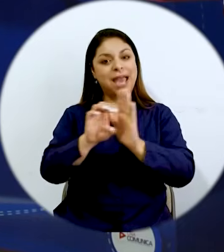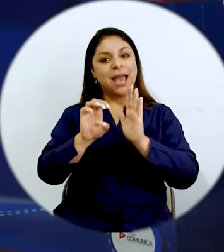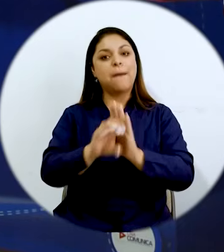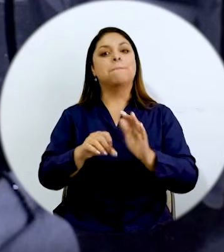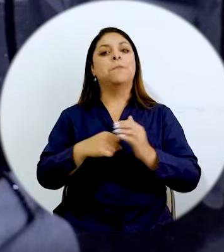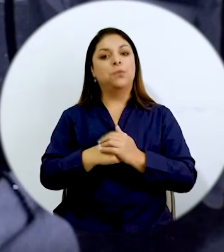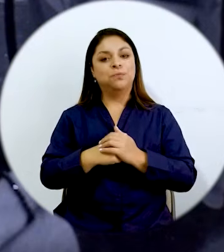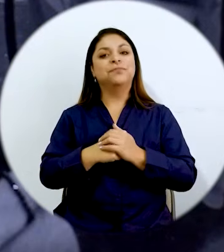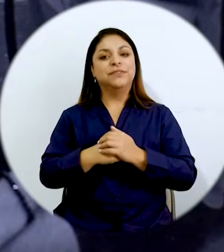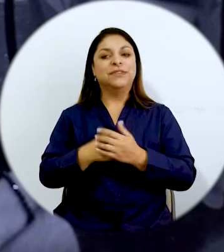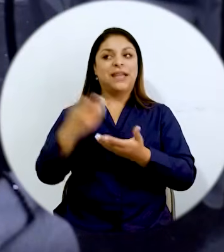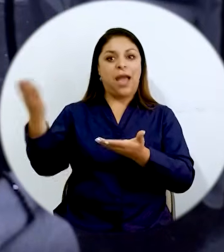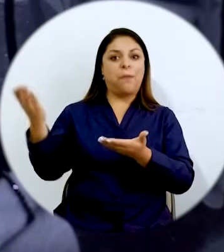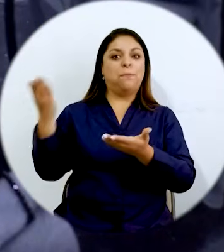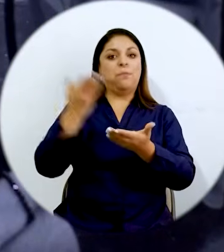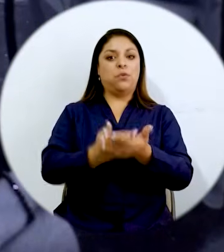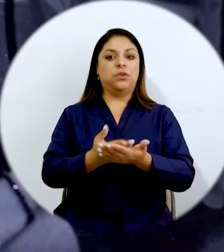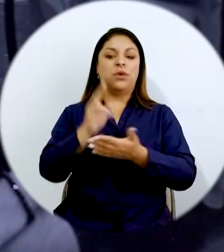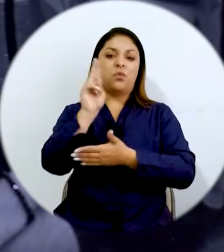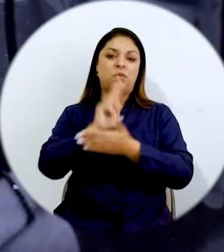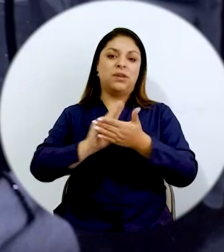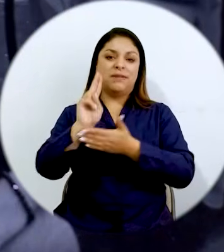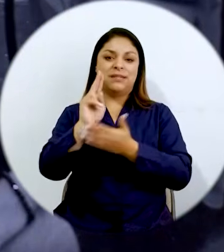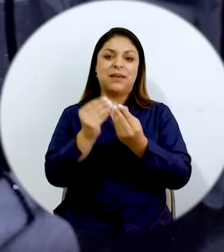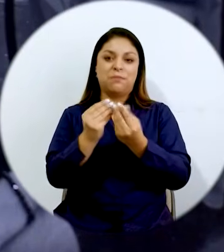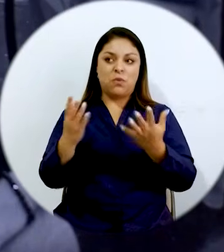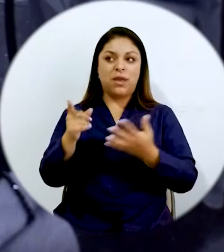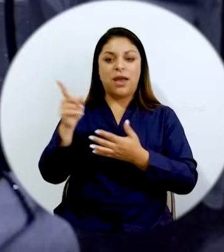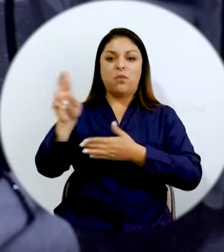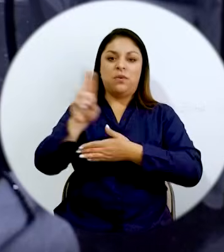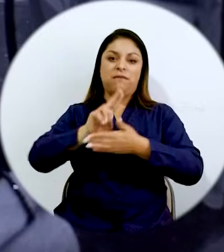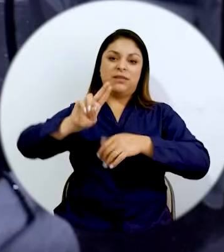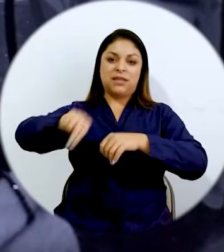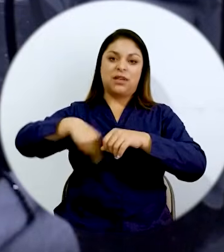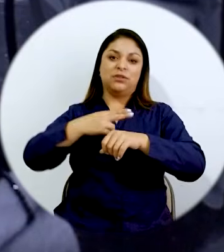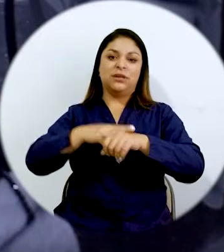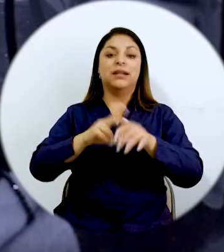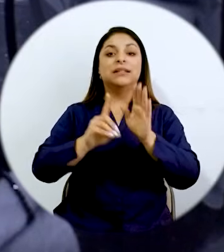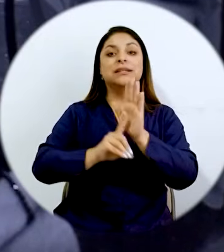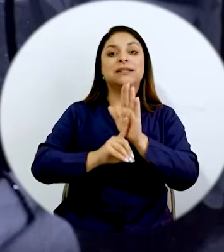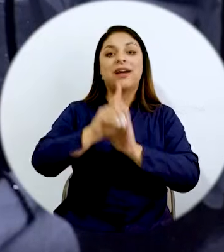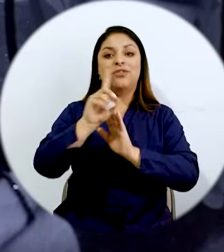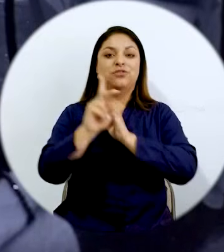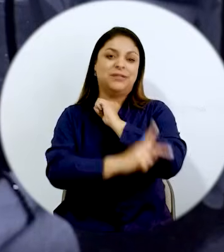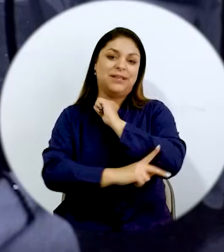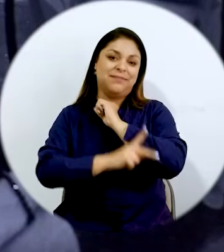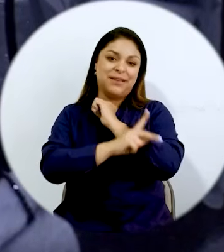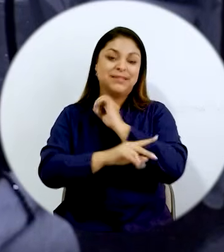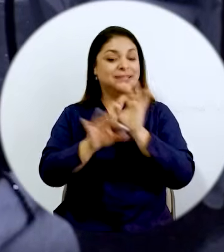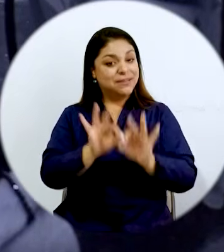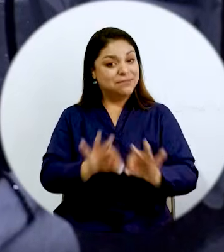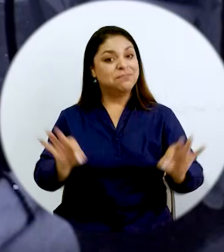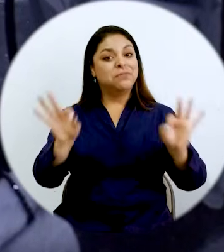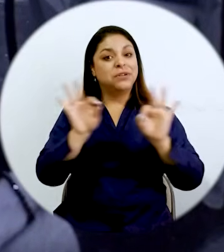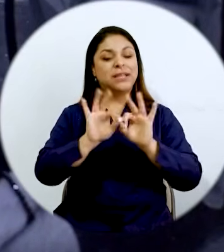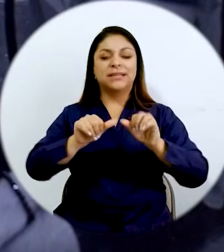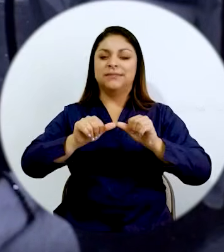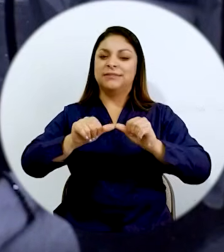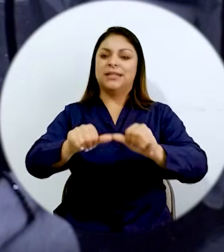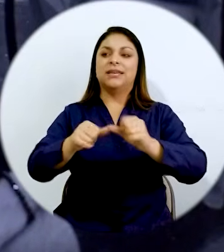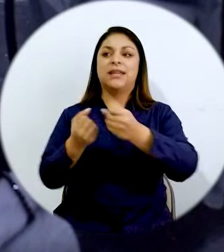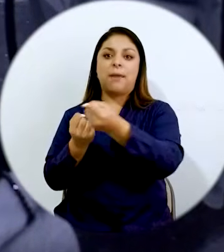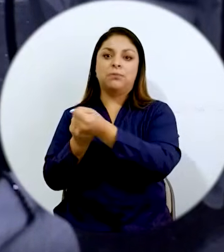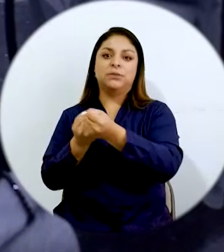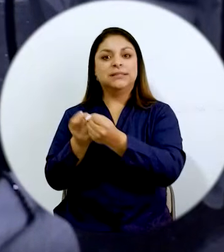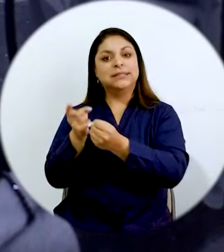la universidad pública, específicamente la Universidad Nacional, en el caso que hablamos hoy, al desarrollo del país. Importante pues mantener el apoyo a este